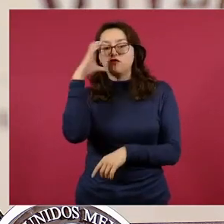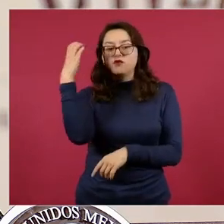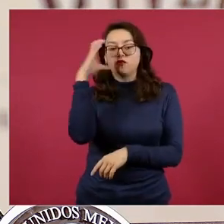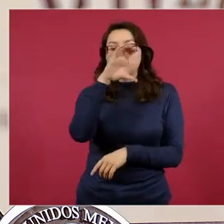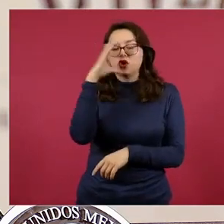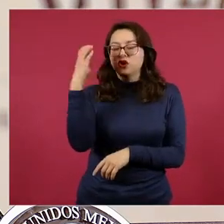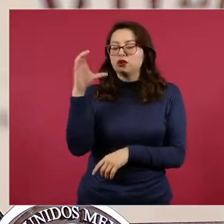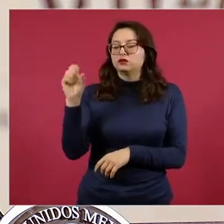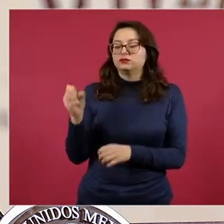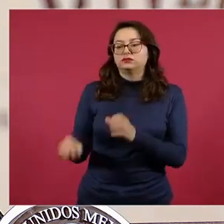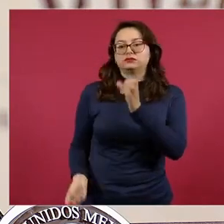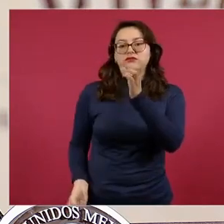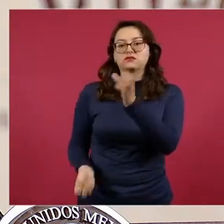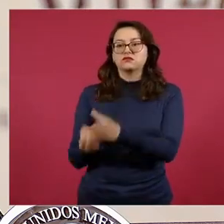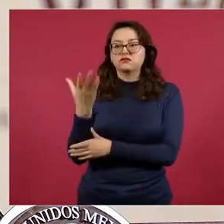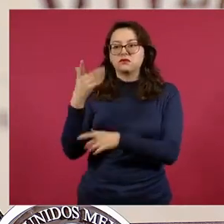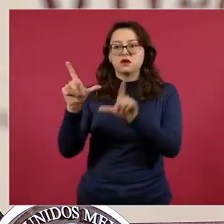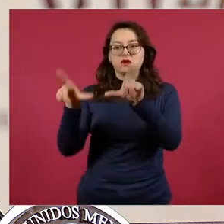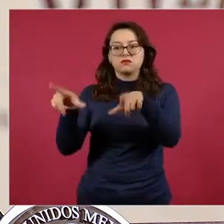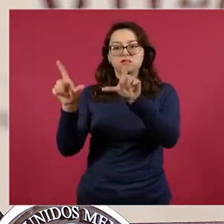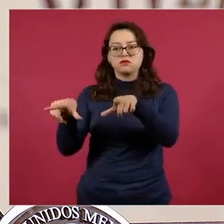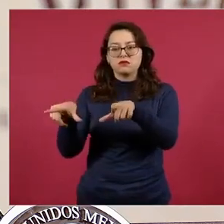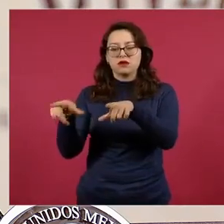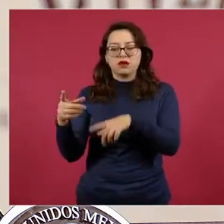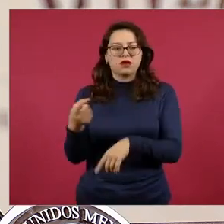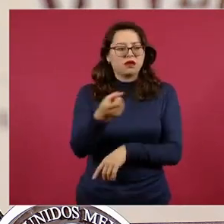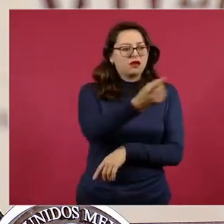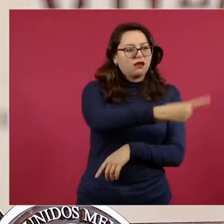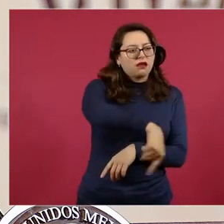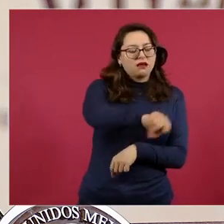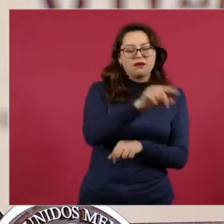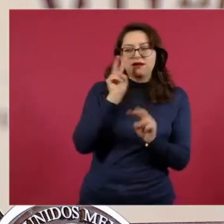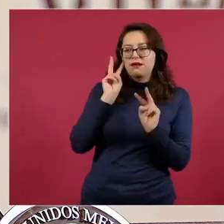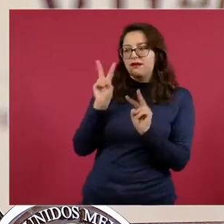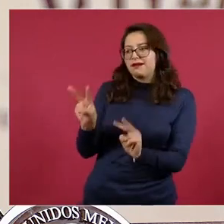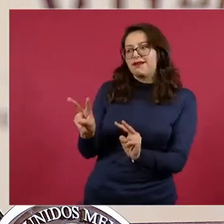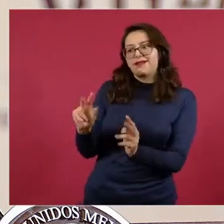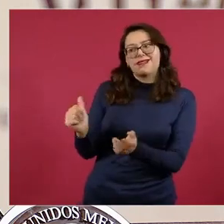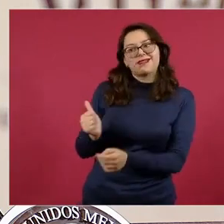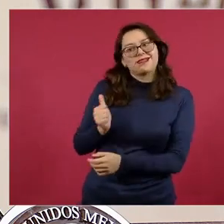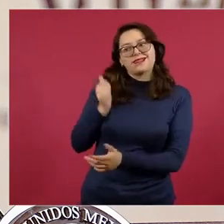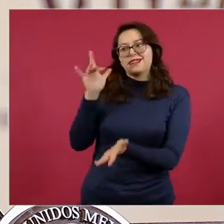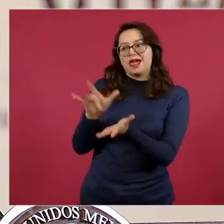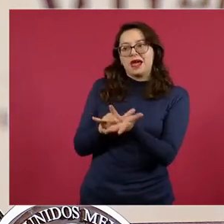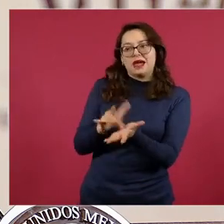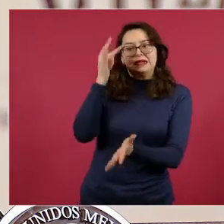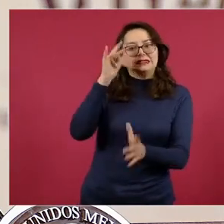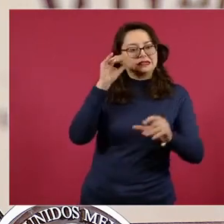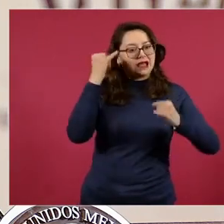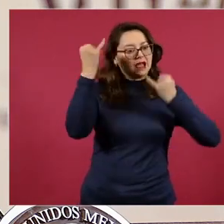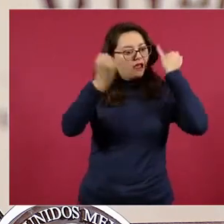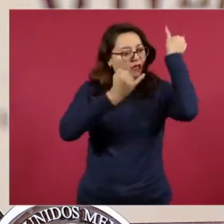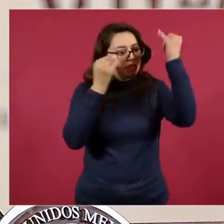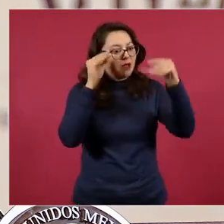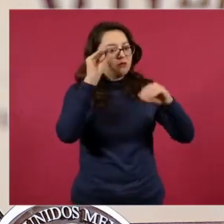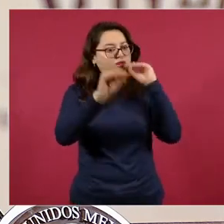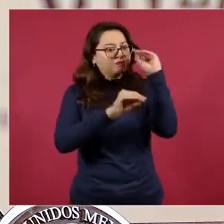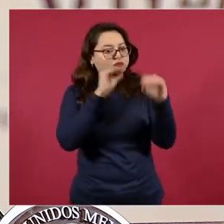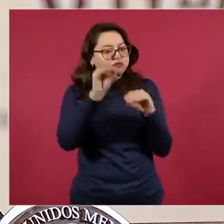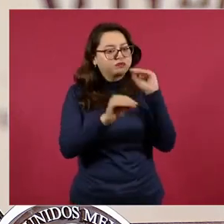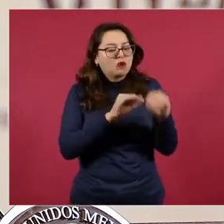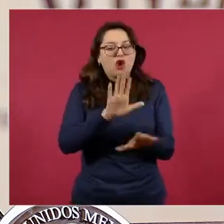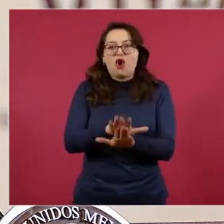y personajes de la oposición inventaron una historia para atacar al gobierno del presidente Andrés Manuel López